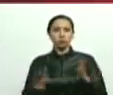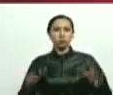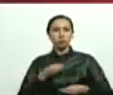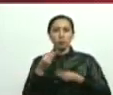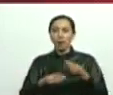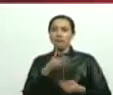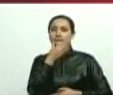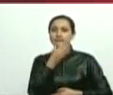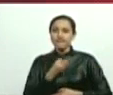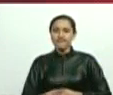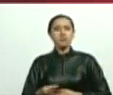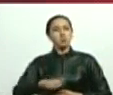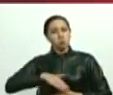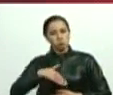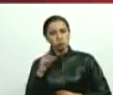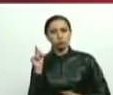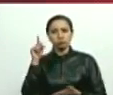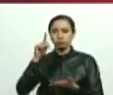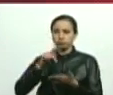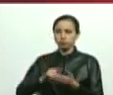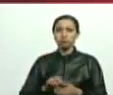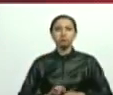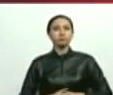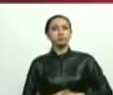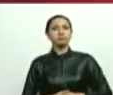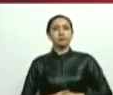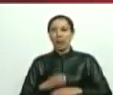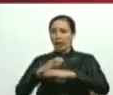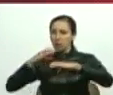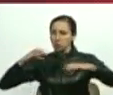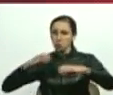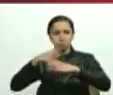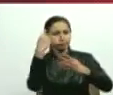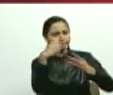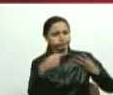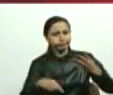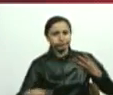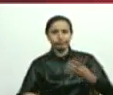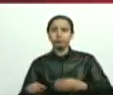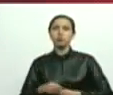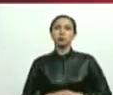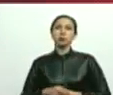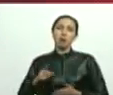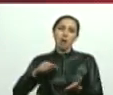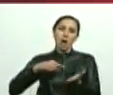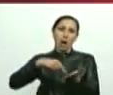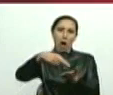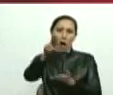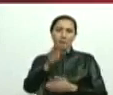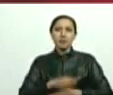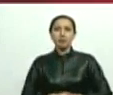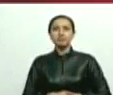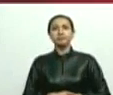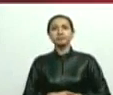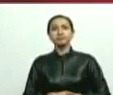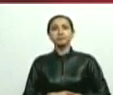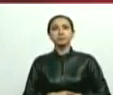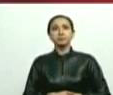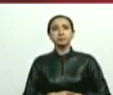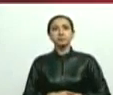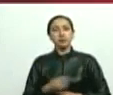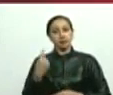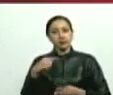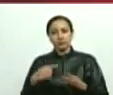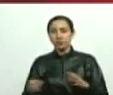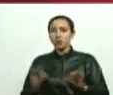su movilización en mototaxi, a pie, en patineta, en